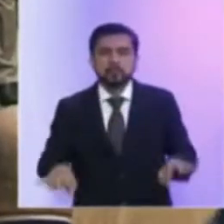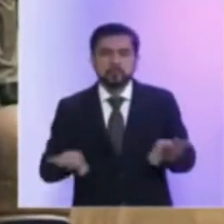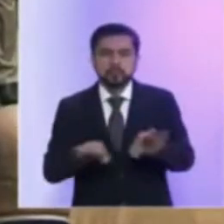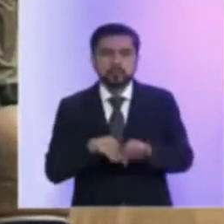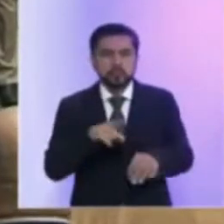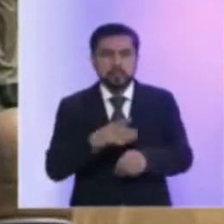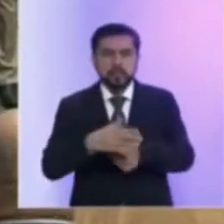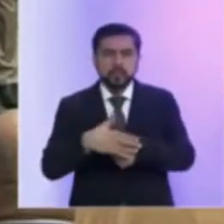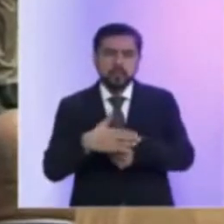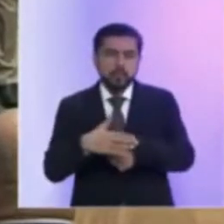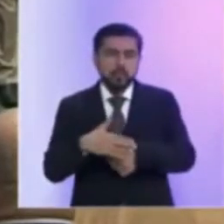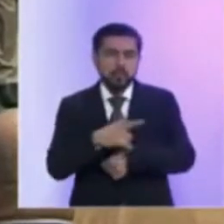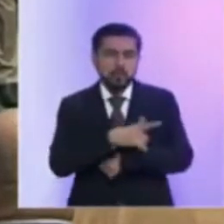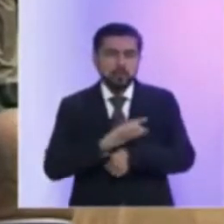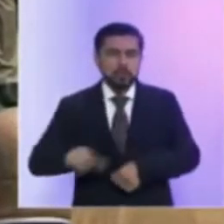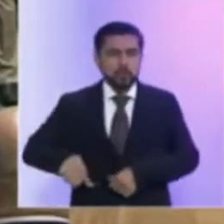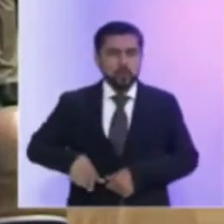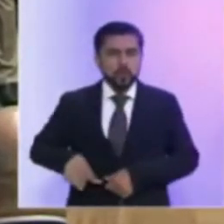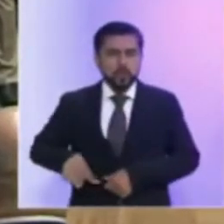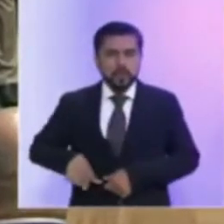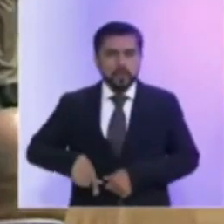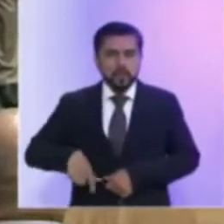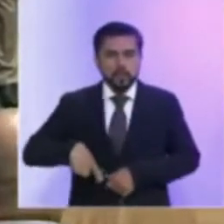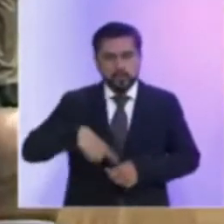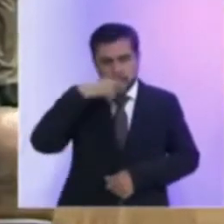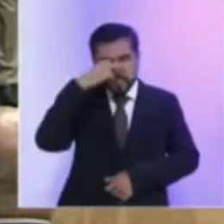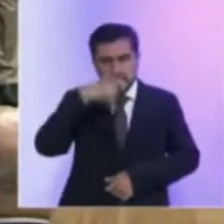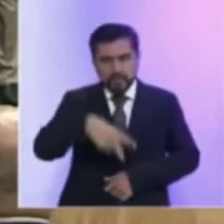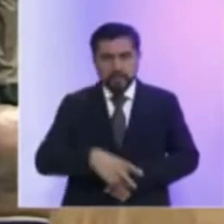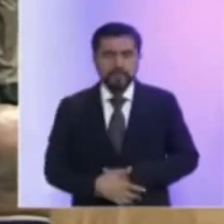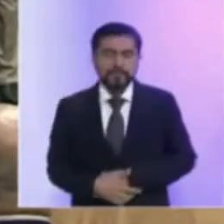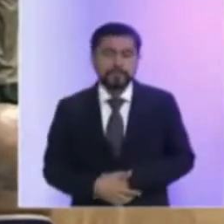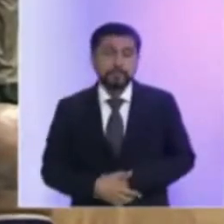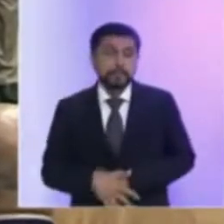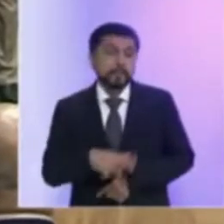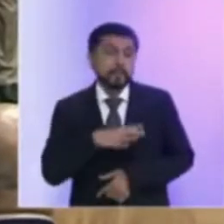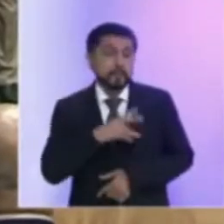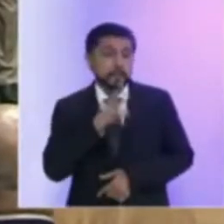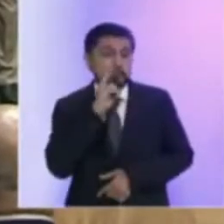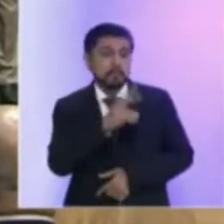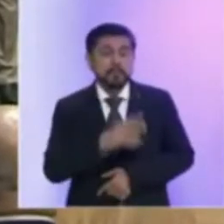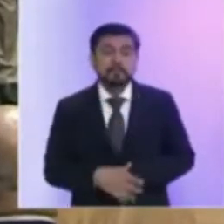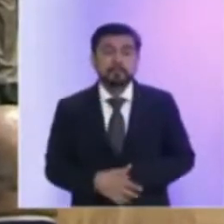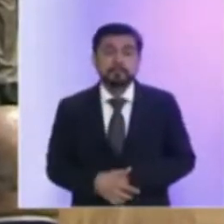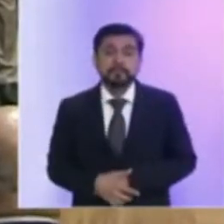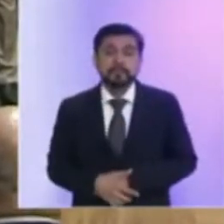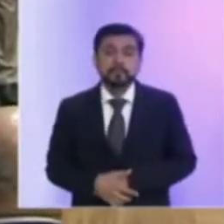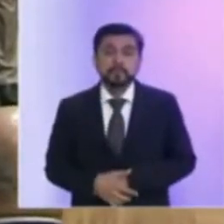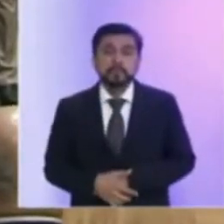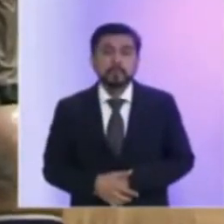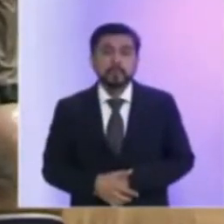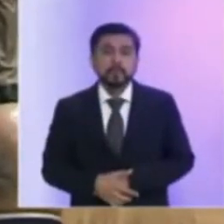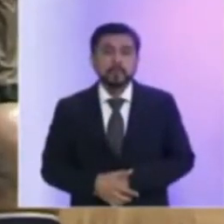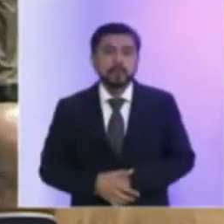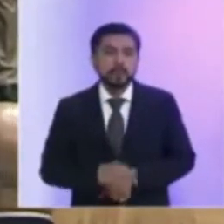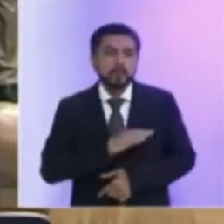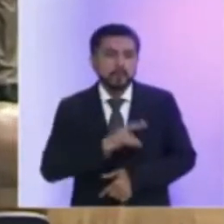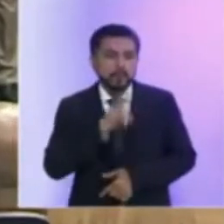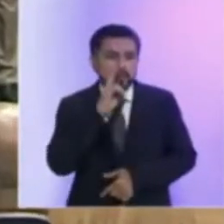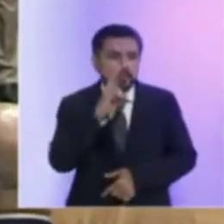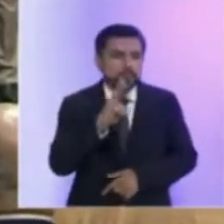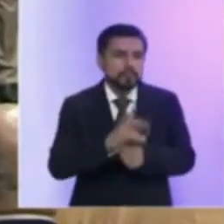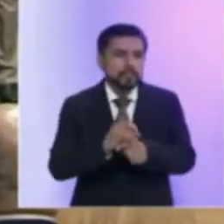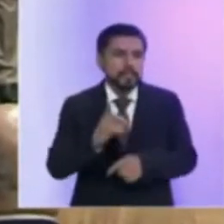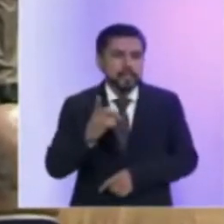en el próximo gobierno de México. Pues ahí los tenemos, también estamos viendo al doctor Ricardo